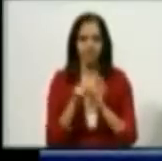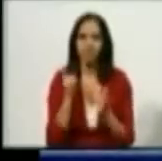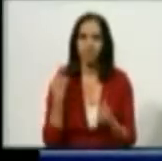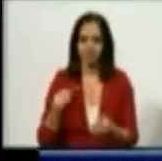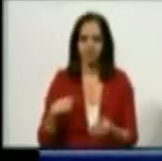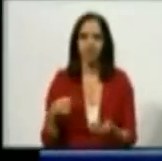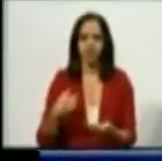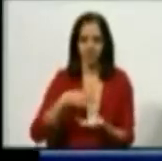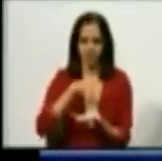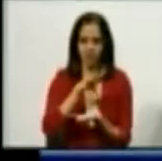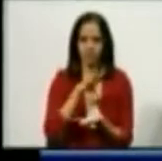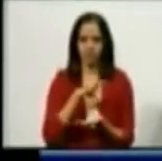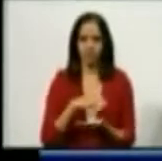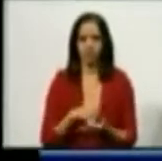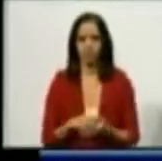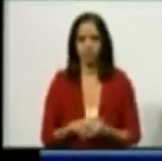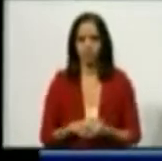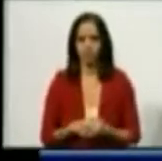irse